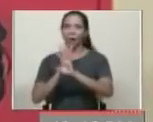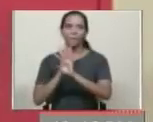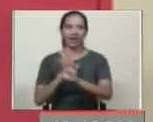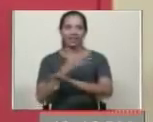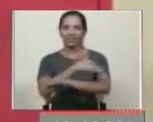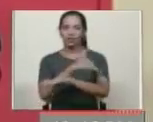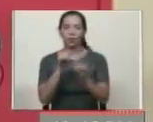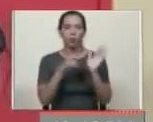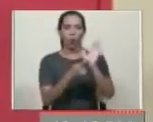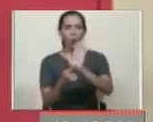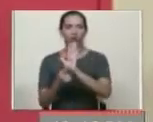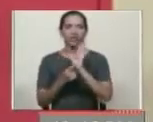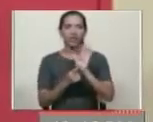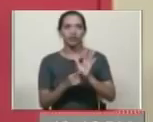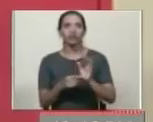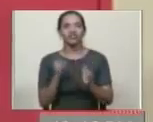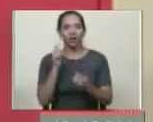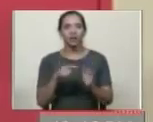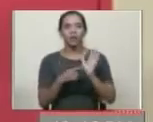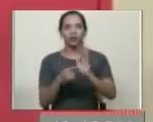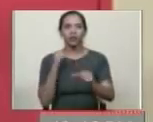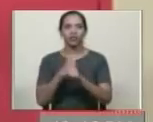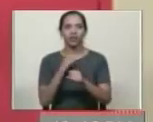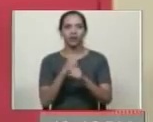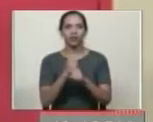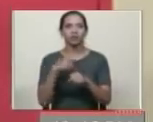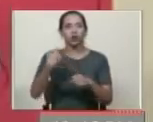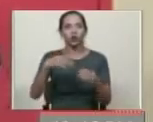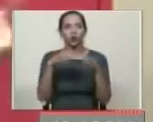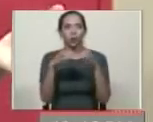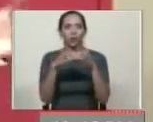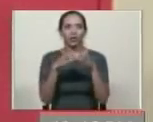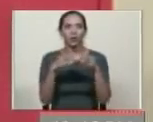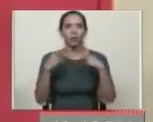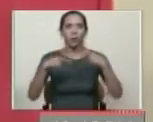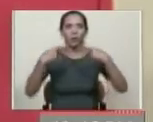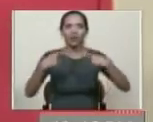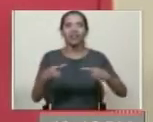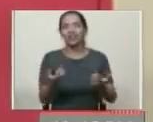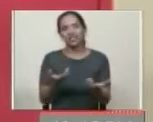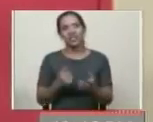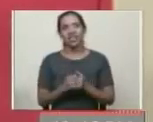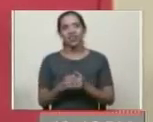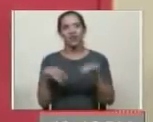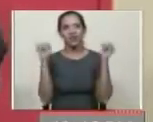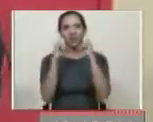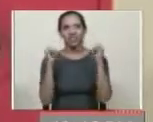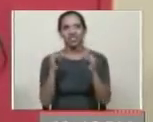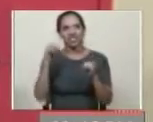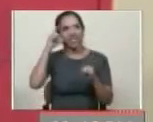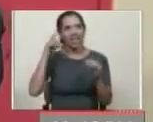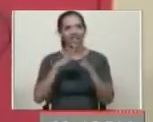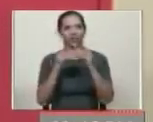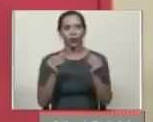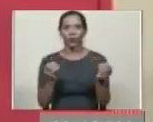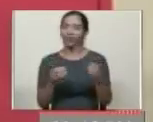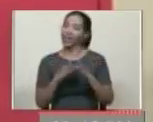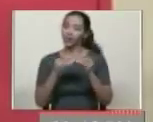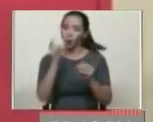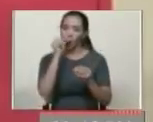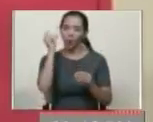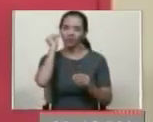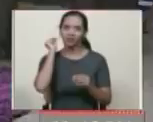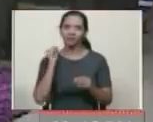toda la cotidianidad y también mostrando el trabajo de otros compañeros comunicadores populares, que por cierto, feliz día a todos, todos y todas. ¿Cómo